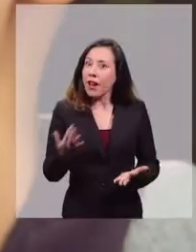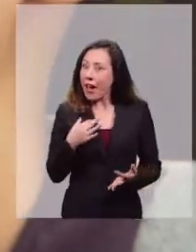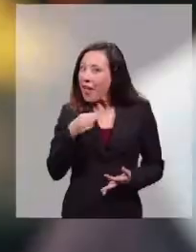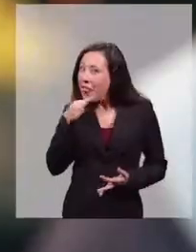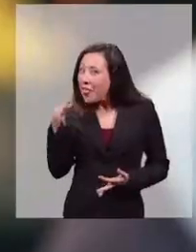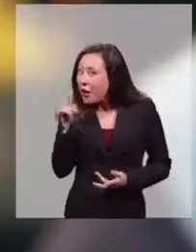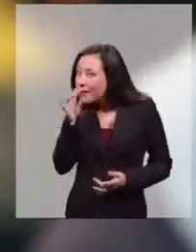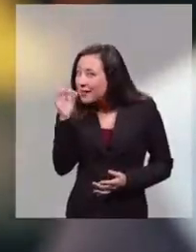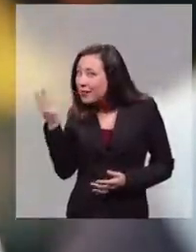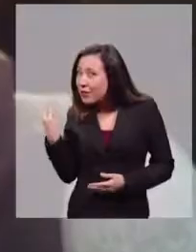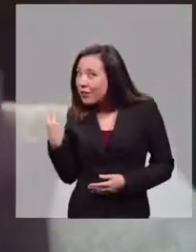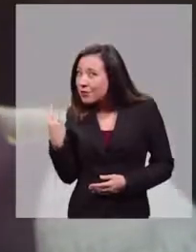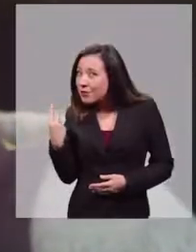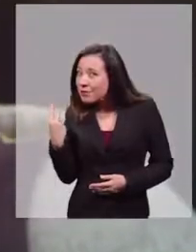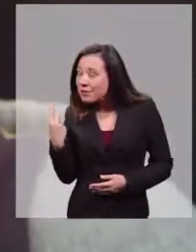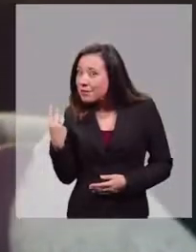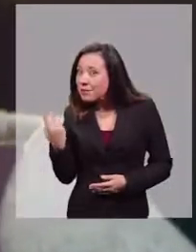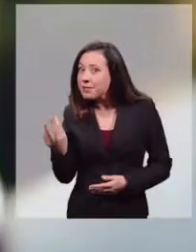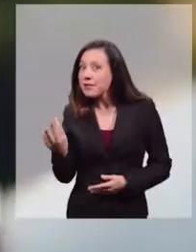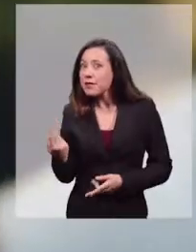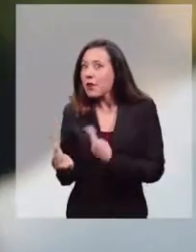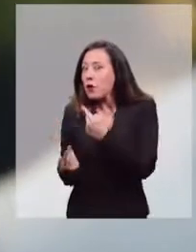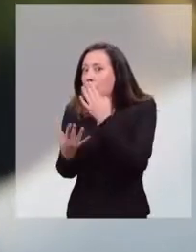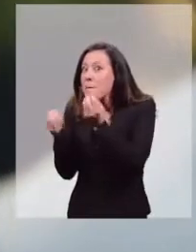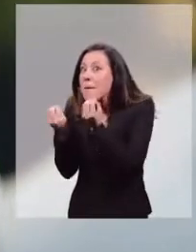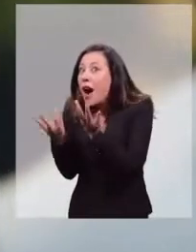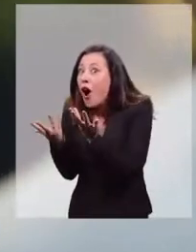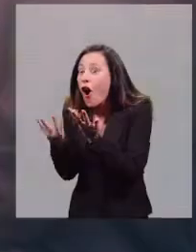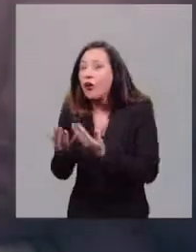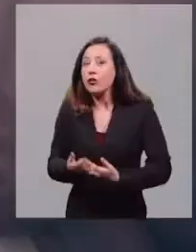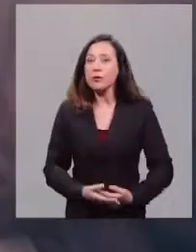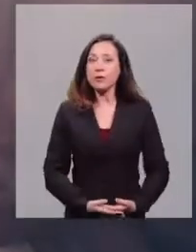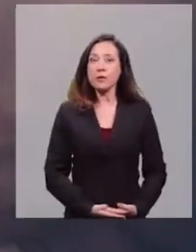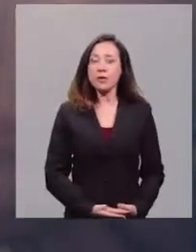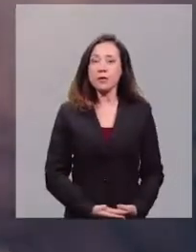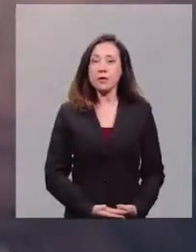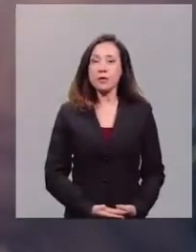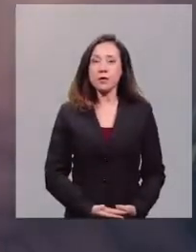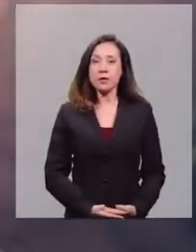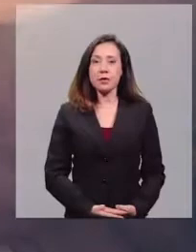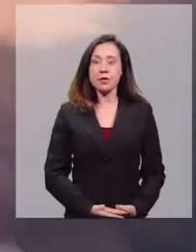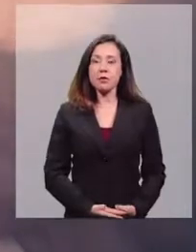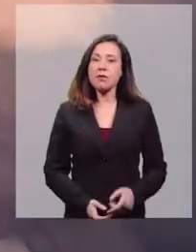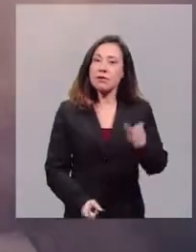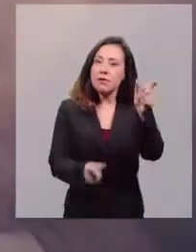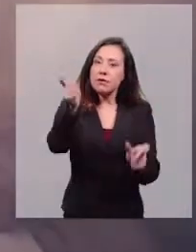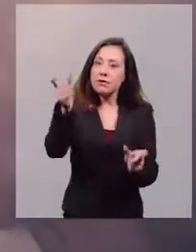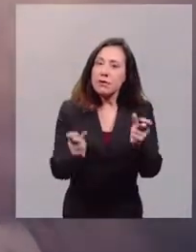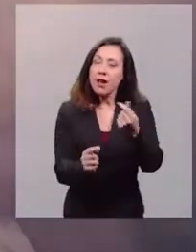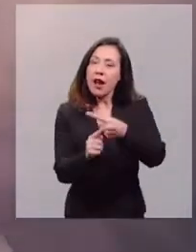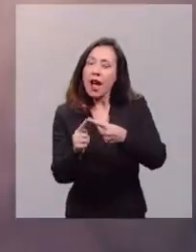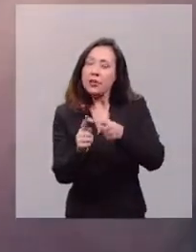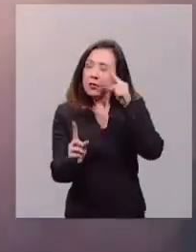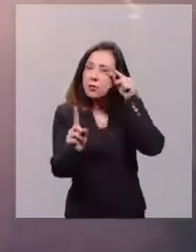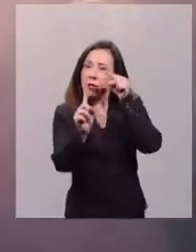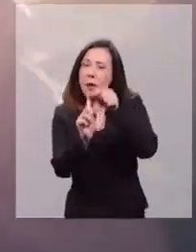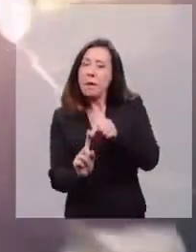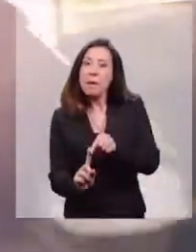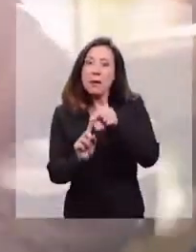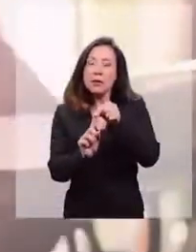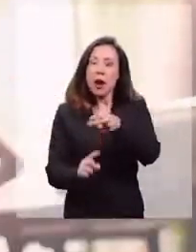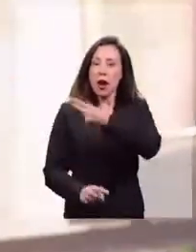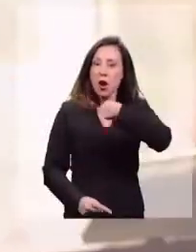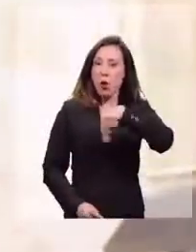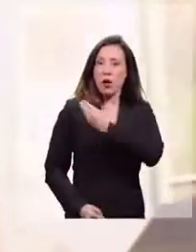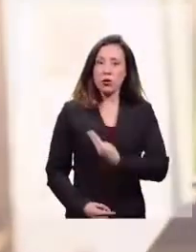verdad, entre nosotros, somos la media clase. La clase media estará en el